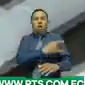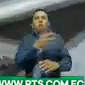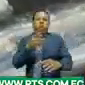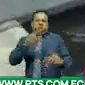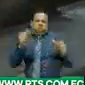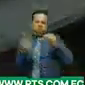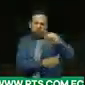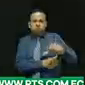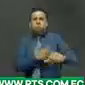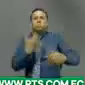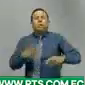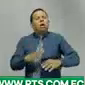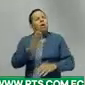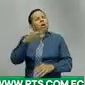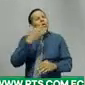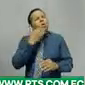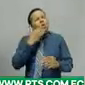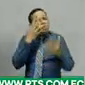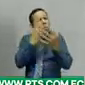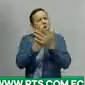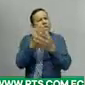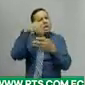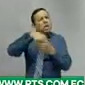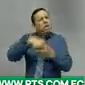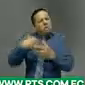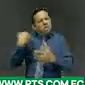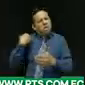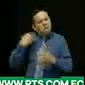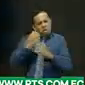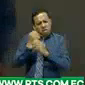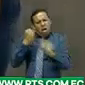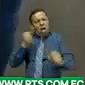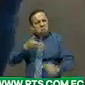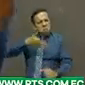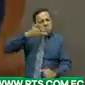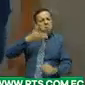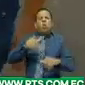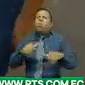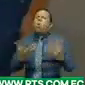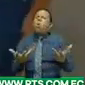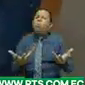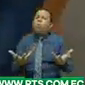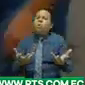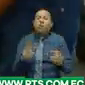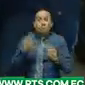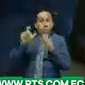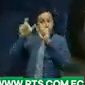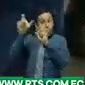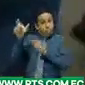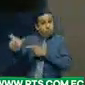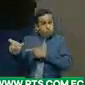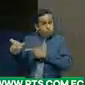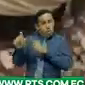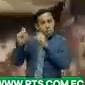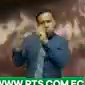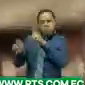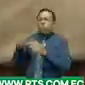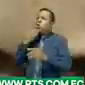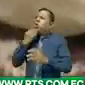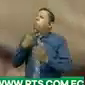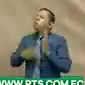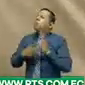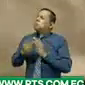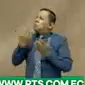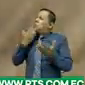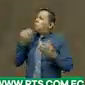armas mortales? Dialogamos con familiares de algunos PPL. Aseguran que es muy fácil ingresar objetos a la prisión y que todo